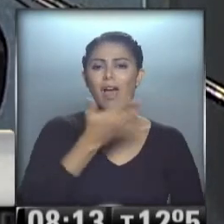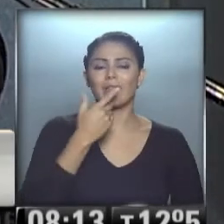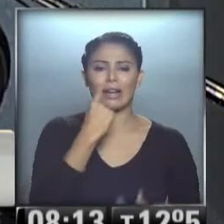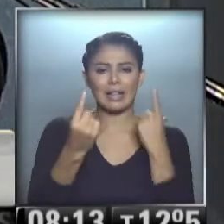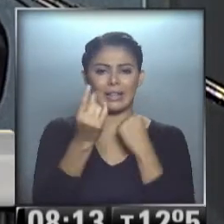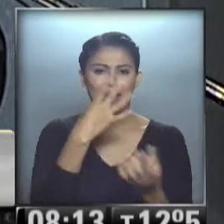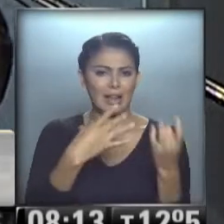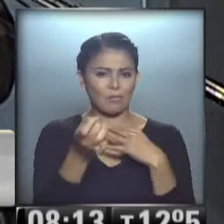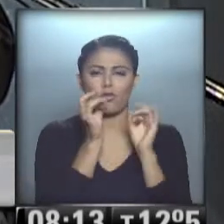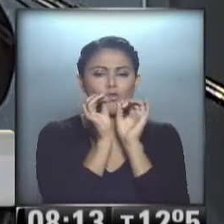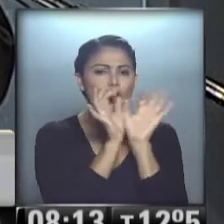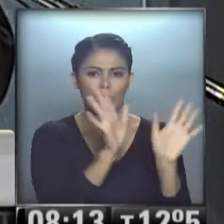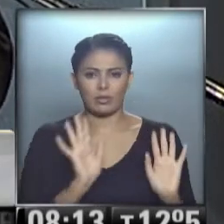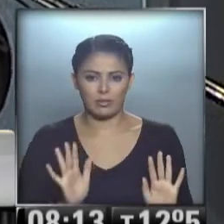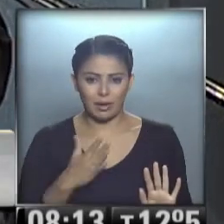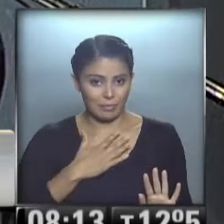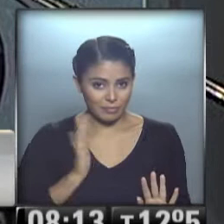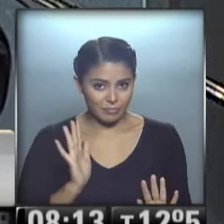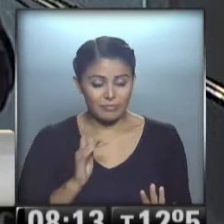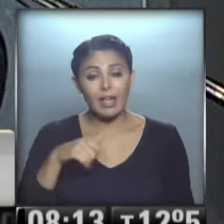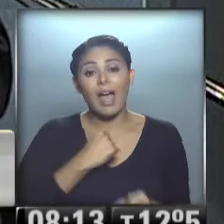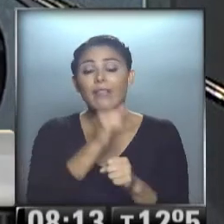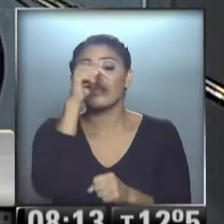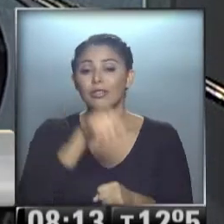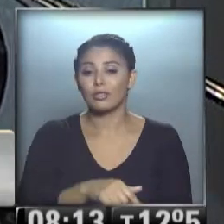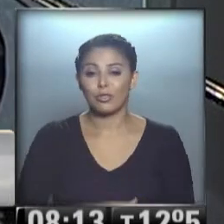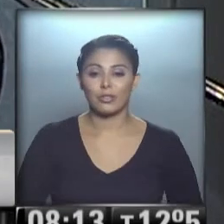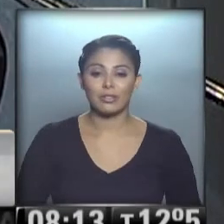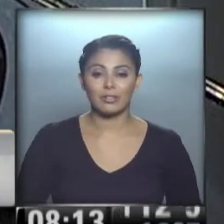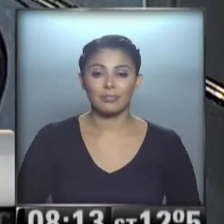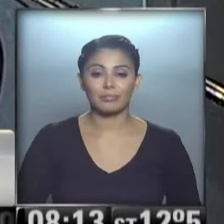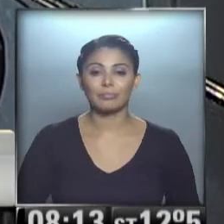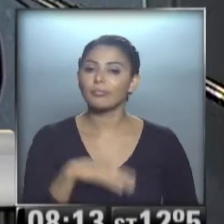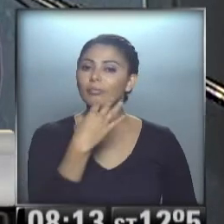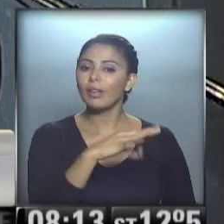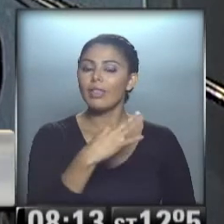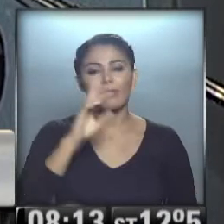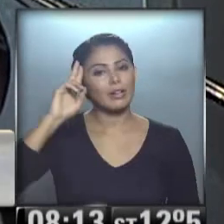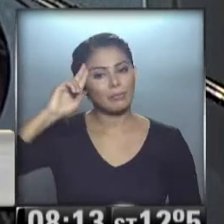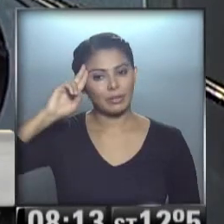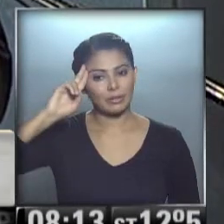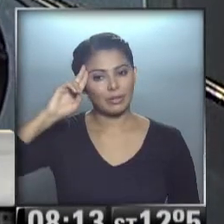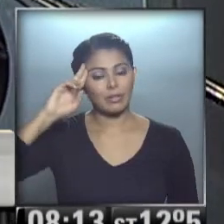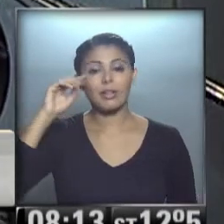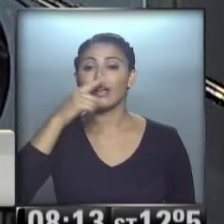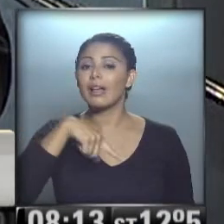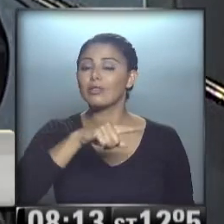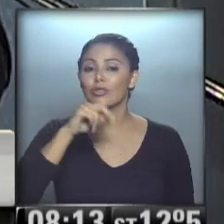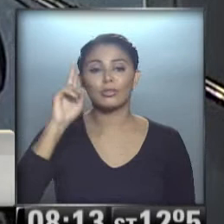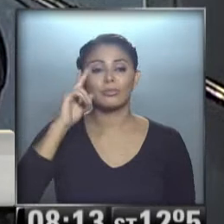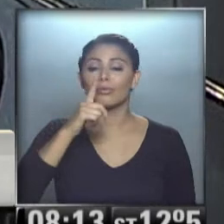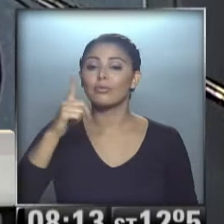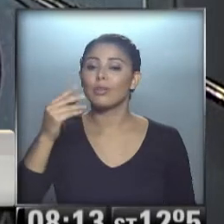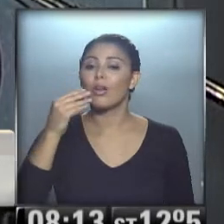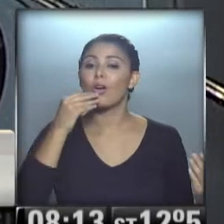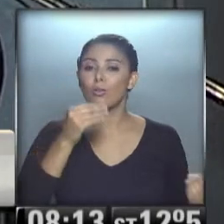criticar todo lo que tenga que criticarme a mí. Mientras tanto, tienen que tener el respeto que ellos no logran a través